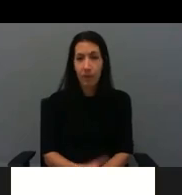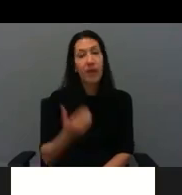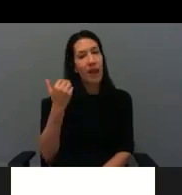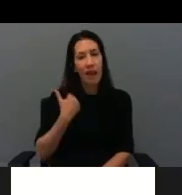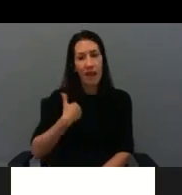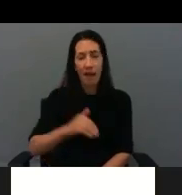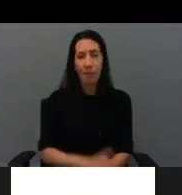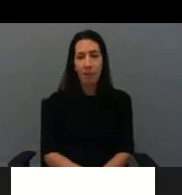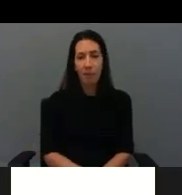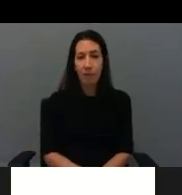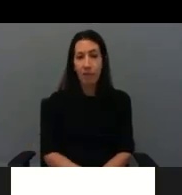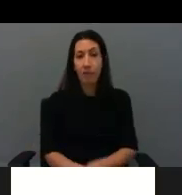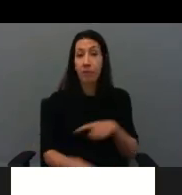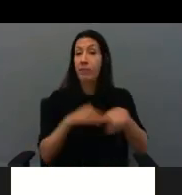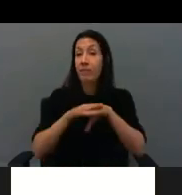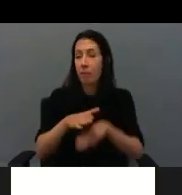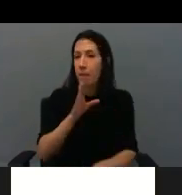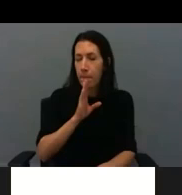Ya estáis conectados. Sí.